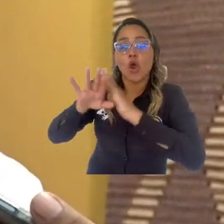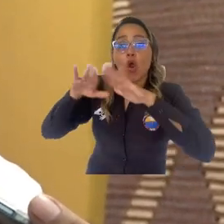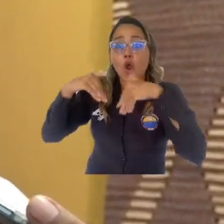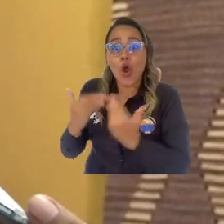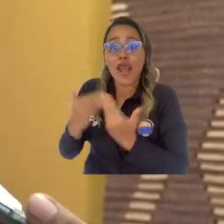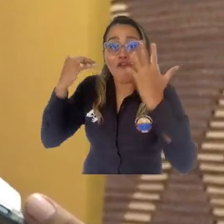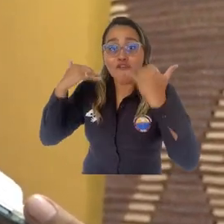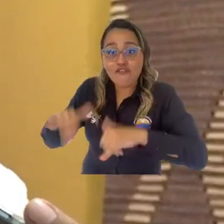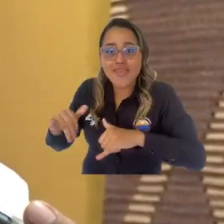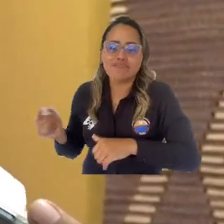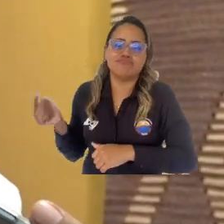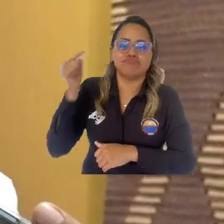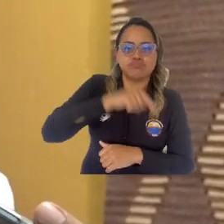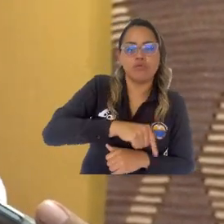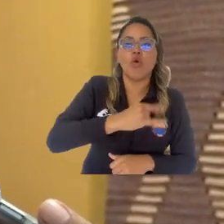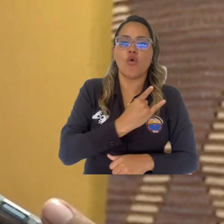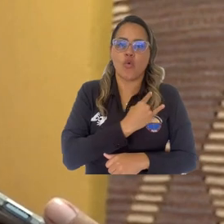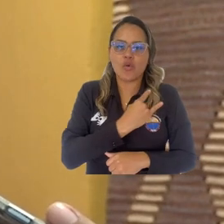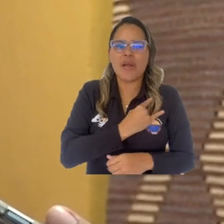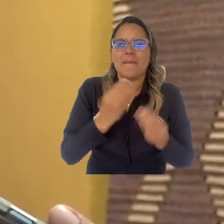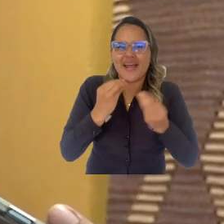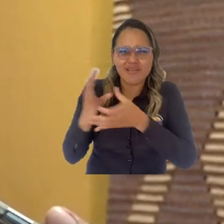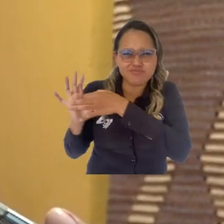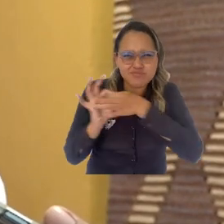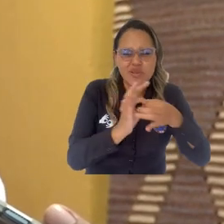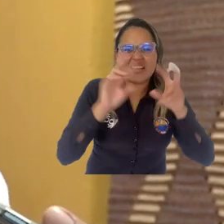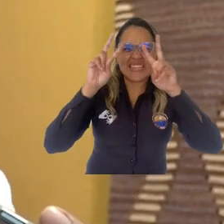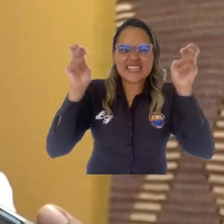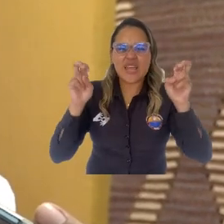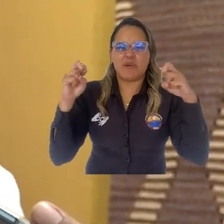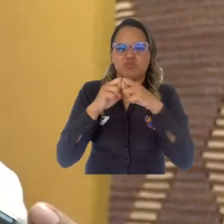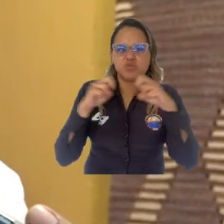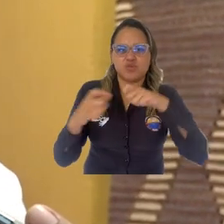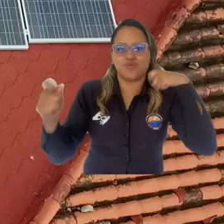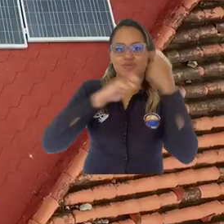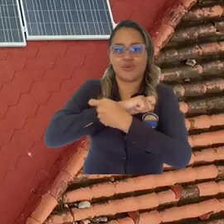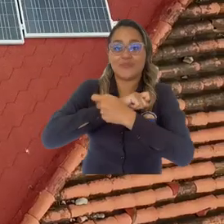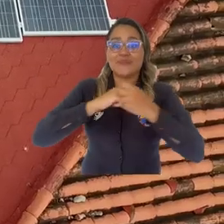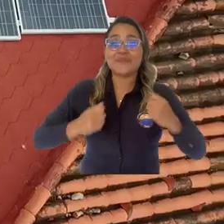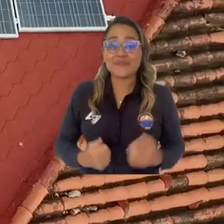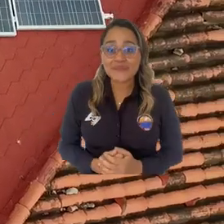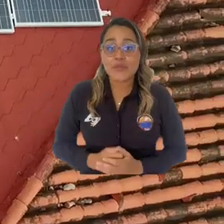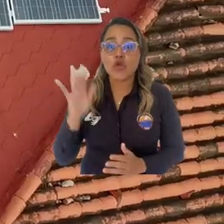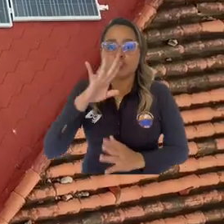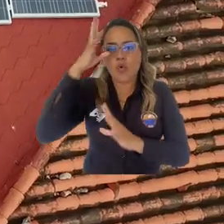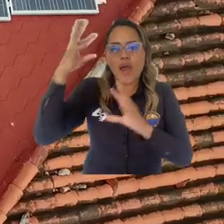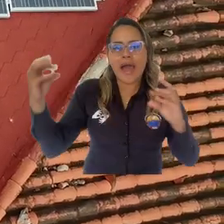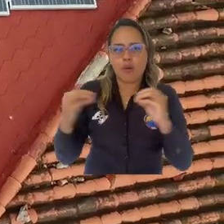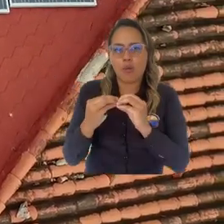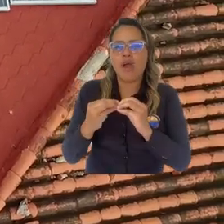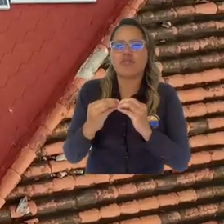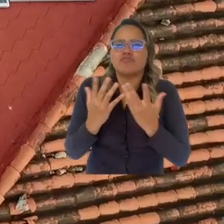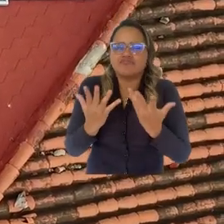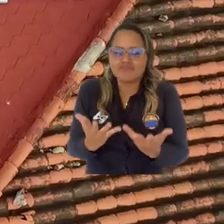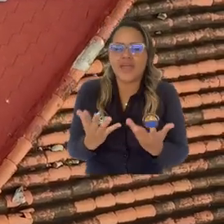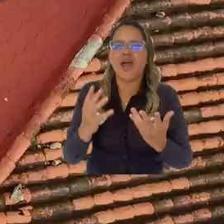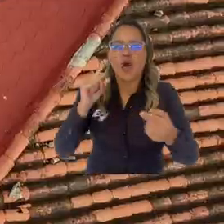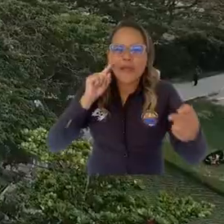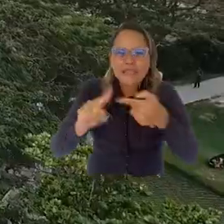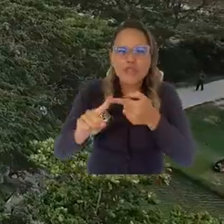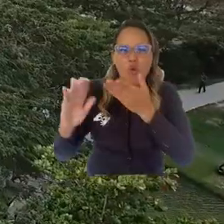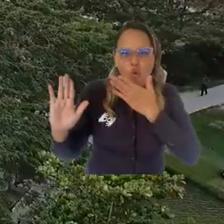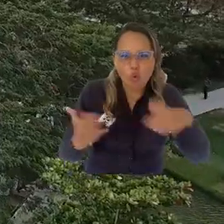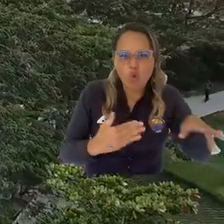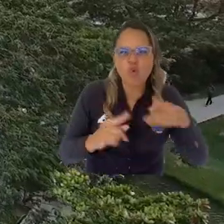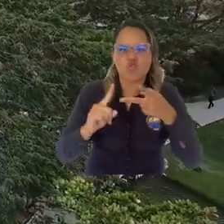en el bachillerato a la universidad a complementar su formación en todo este tema de transición energética. Dentro del acuerdo se considerará la creación